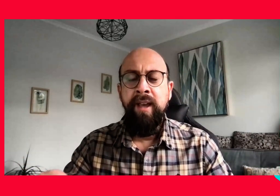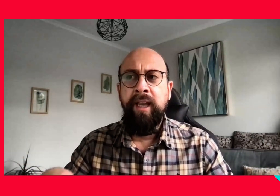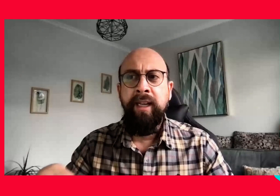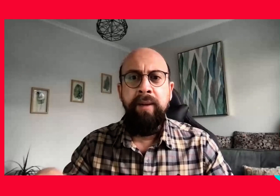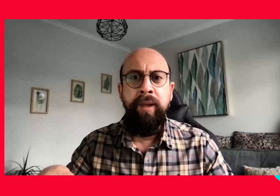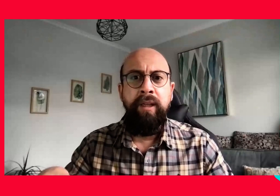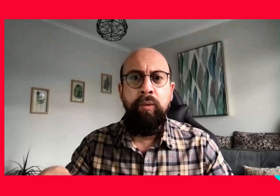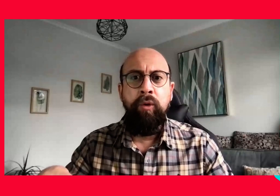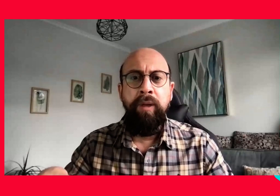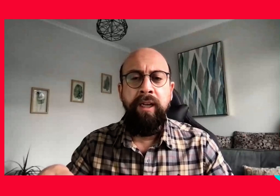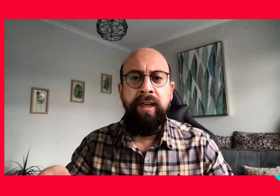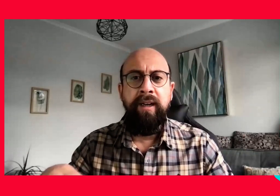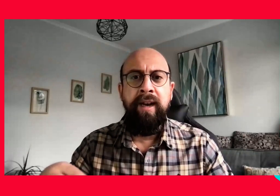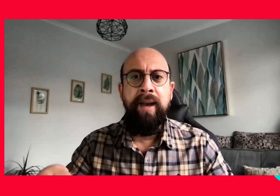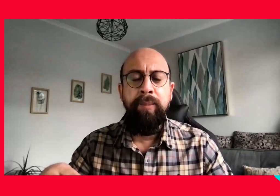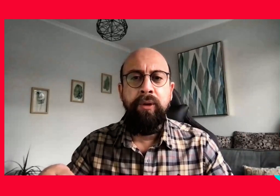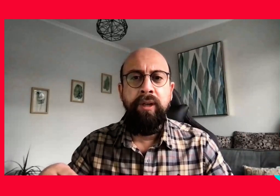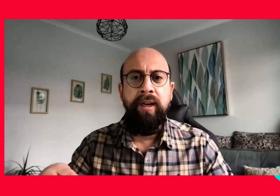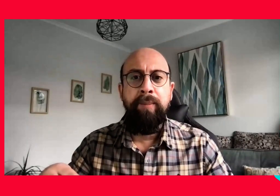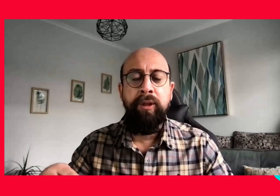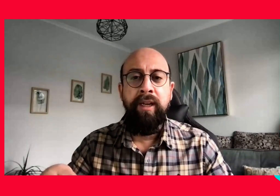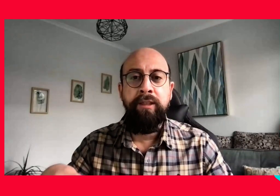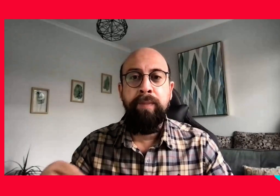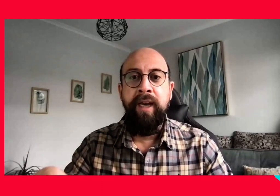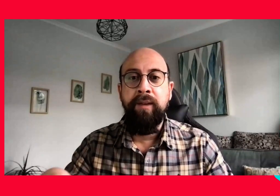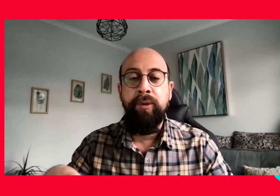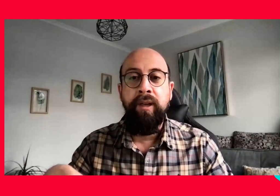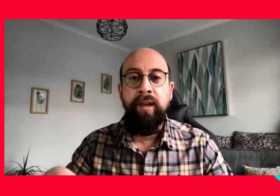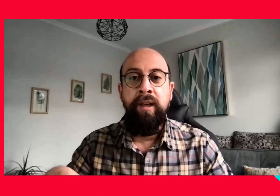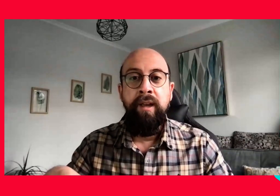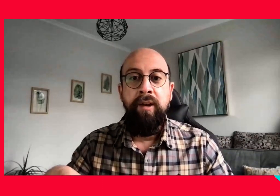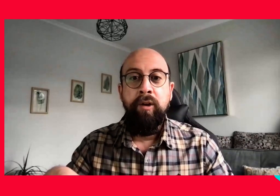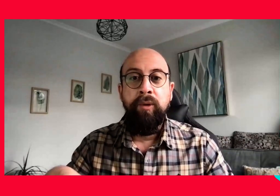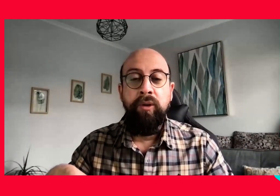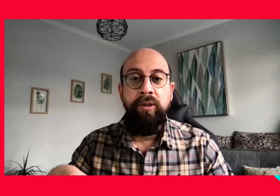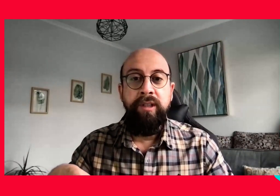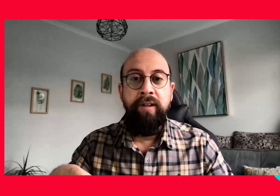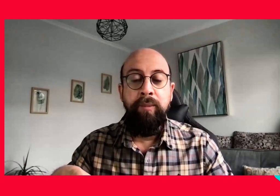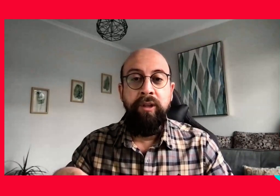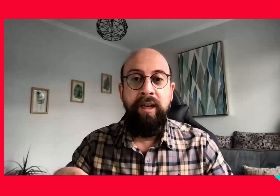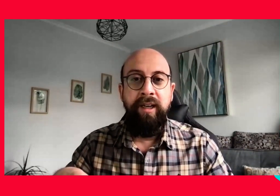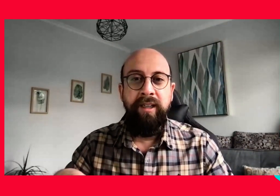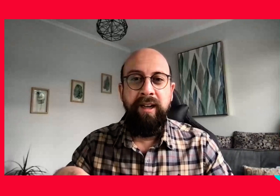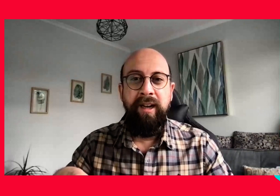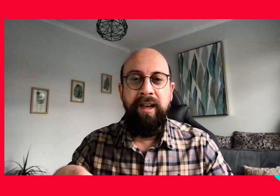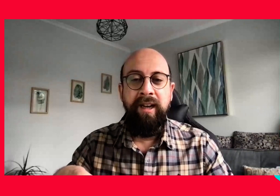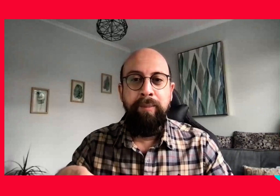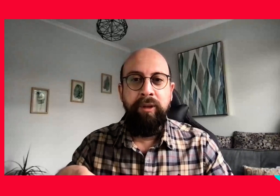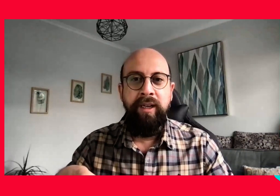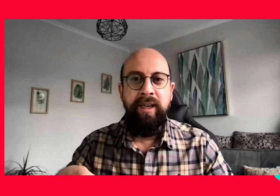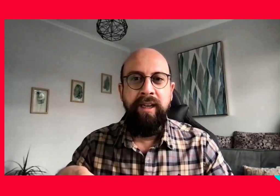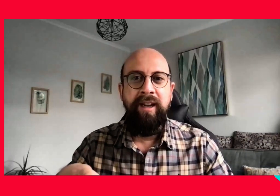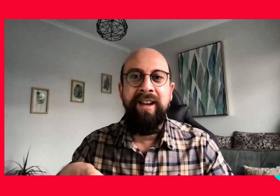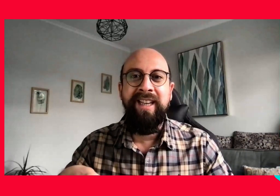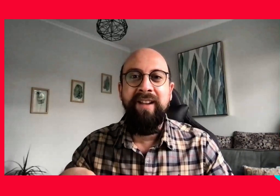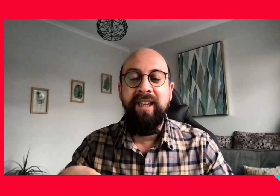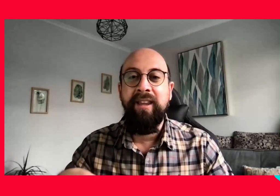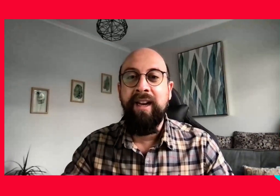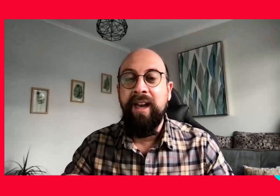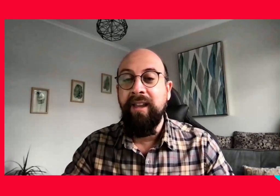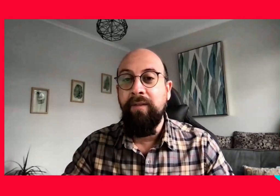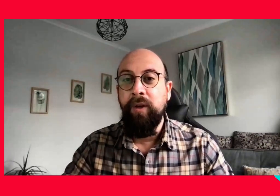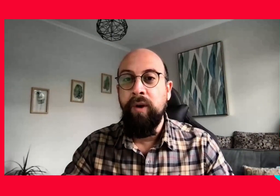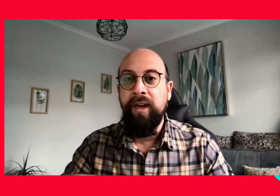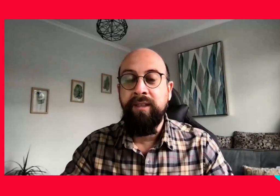¿ya? Generalmente uno mira cambios en la proteína spike porque, como todos sabemos ya, esta es la proteína que es la llave